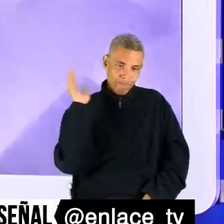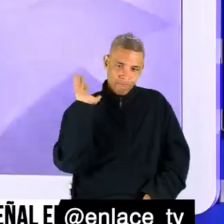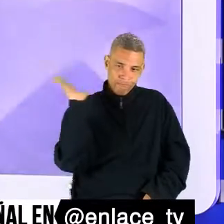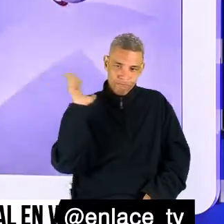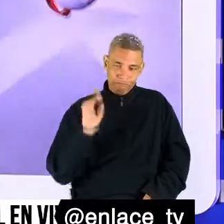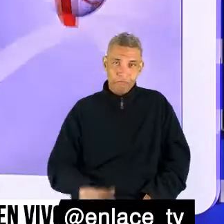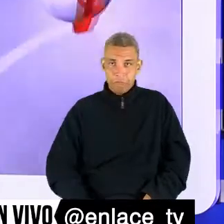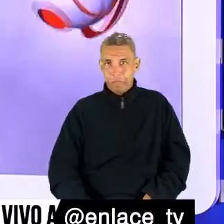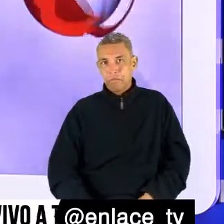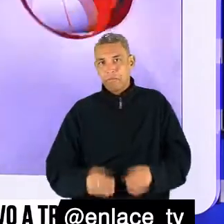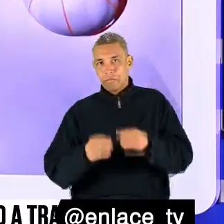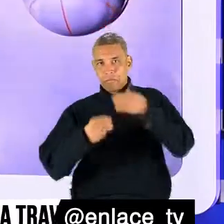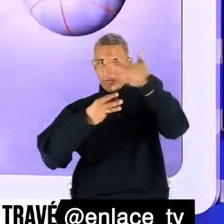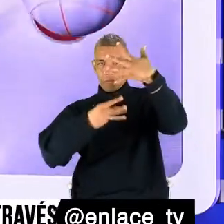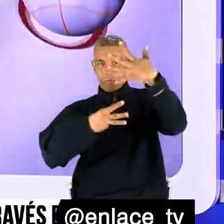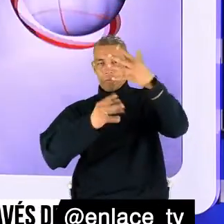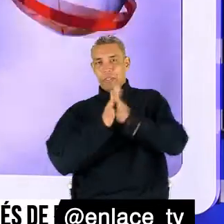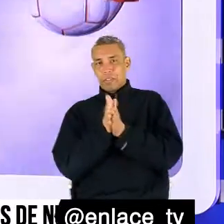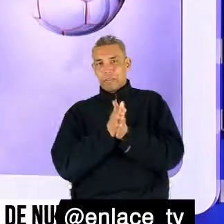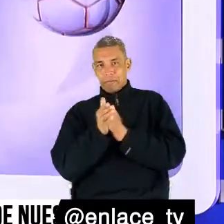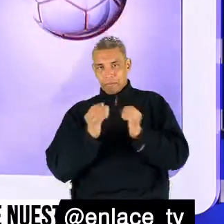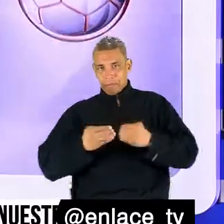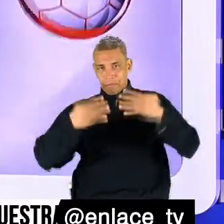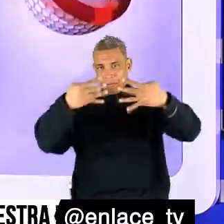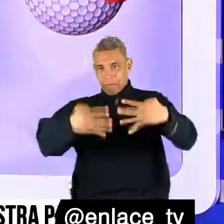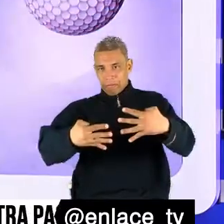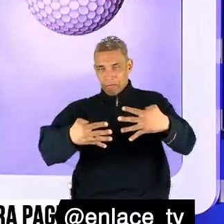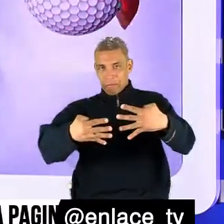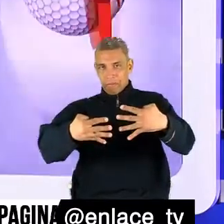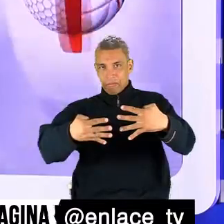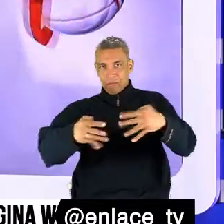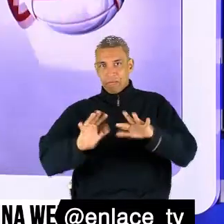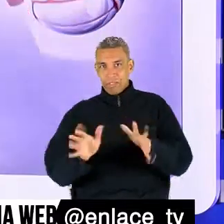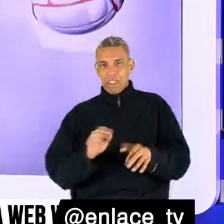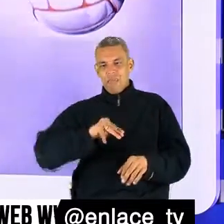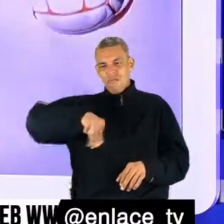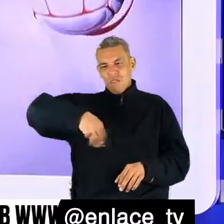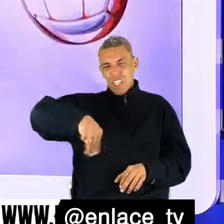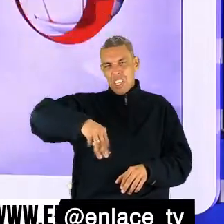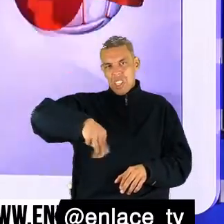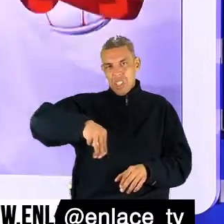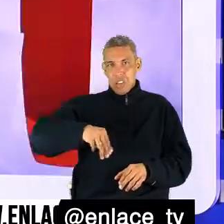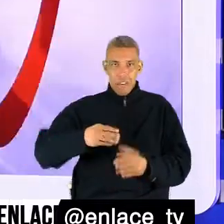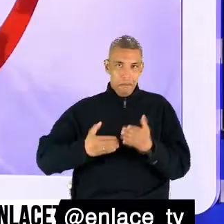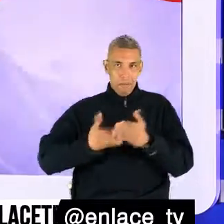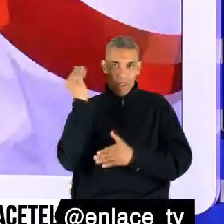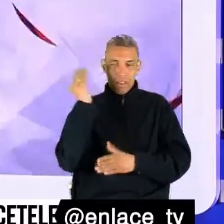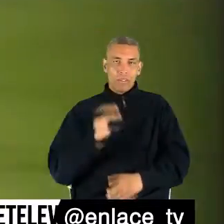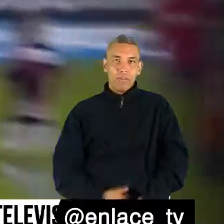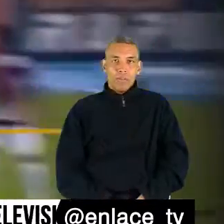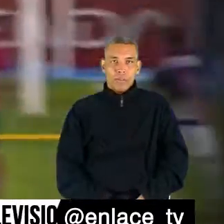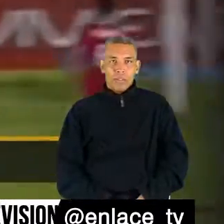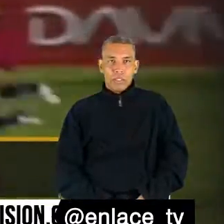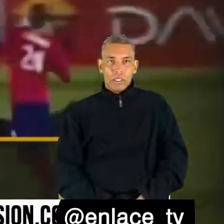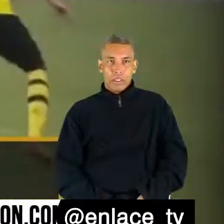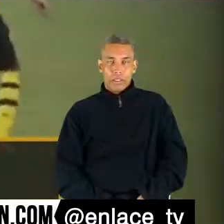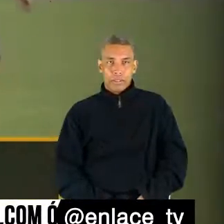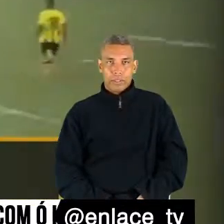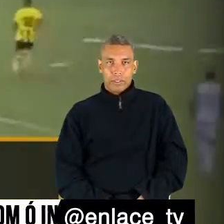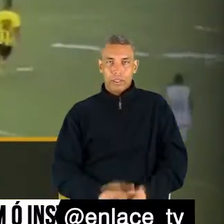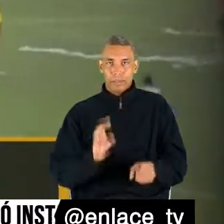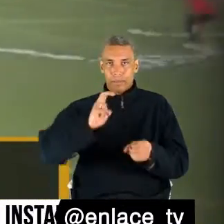8 se han clasificado a los cuartos de final que inician el miércoles y día jueves. La Dimayor dio a conocer